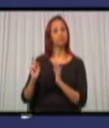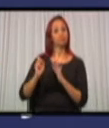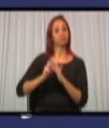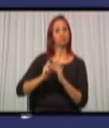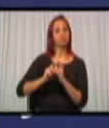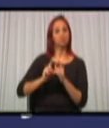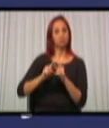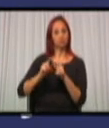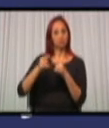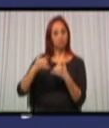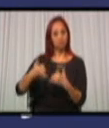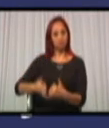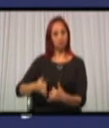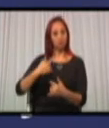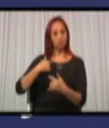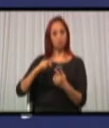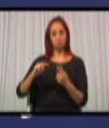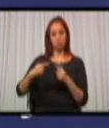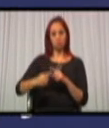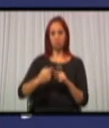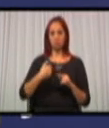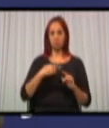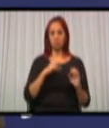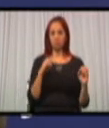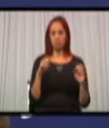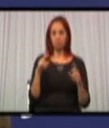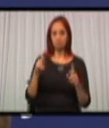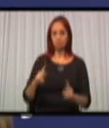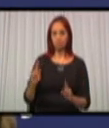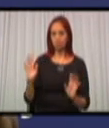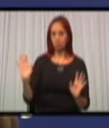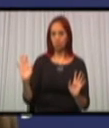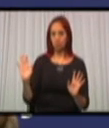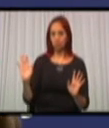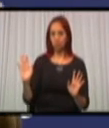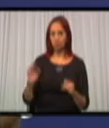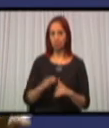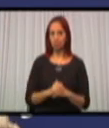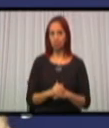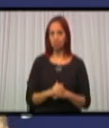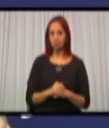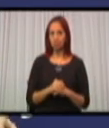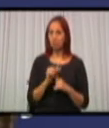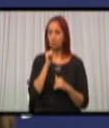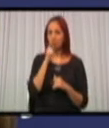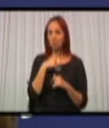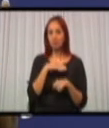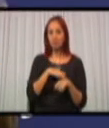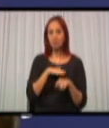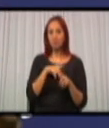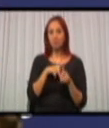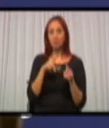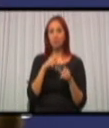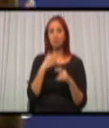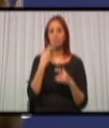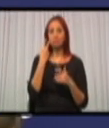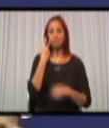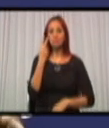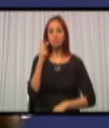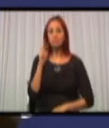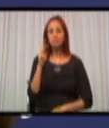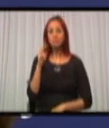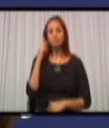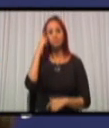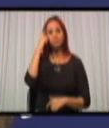Ahorita no estoy en contra, ni tengo nada contra la gente de Desmonte que denuncie que no tiene patentes, pero compañeros de